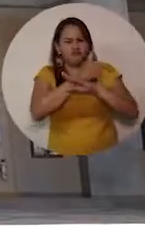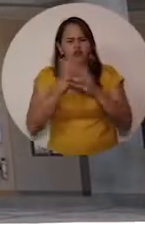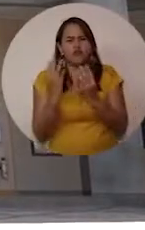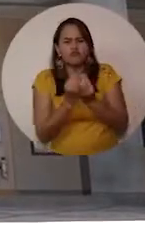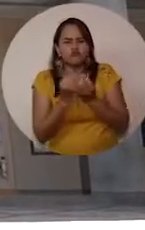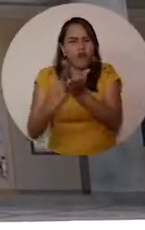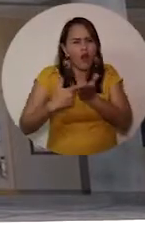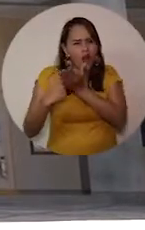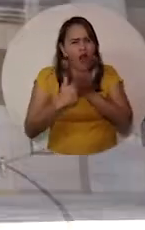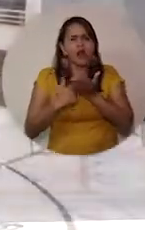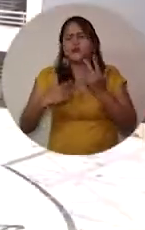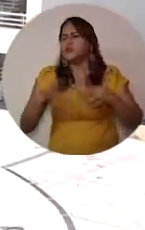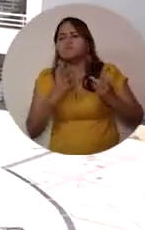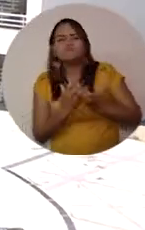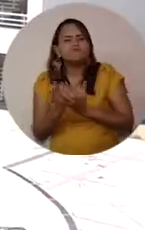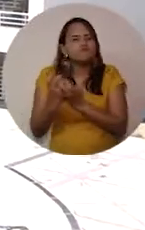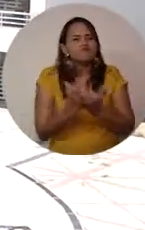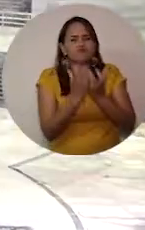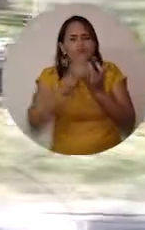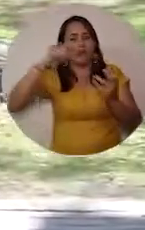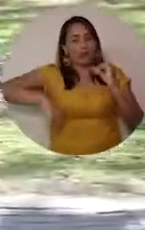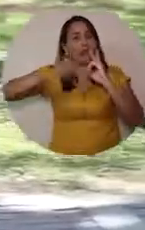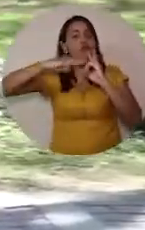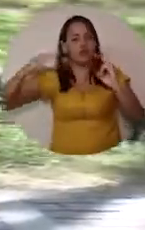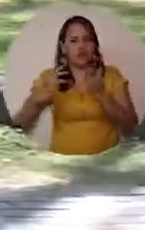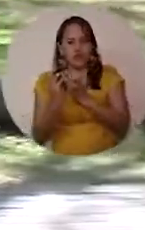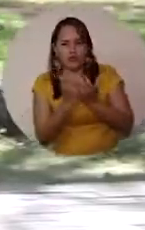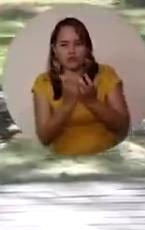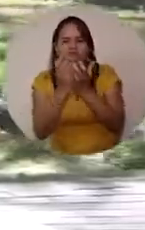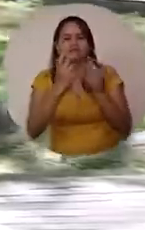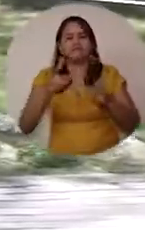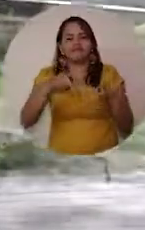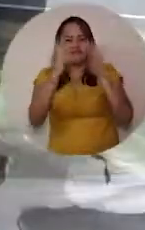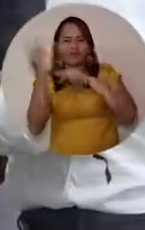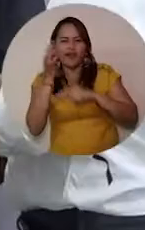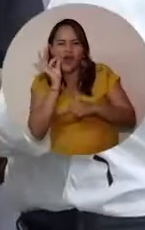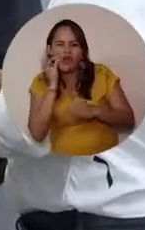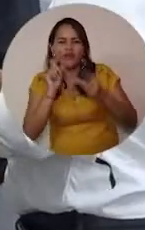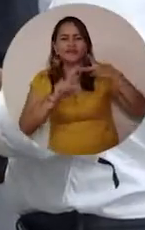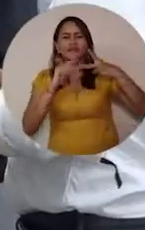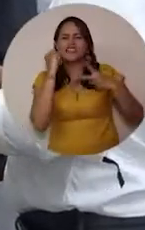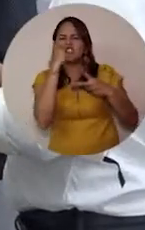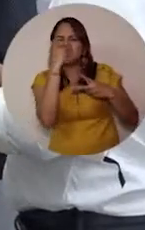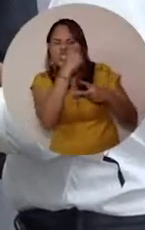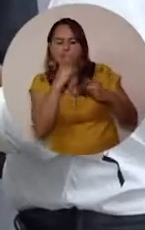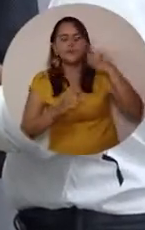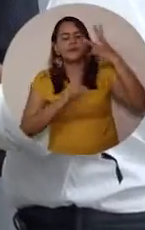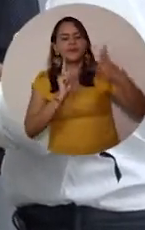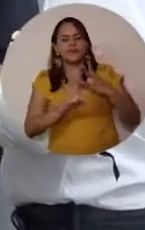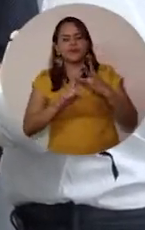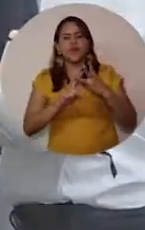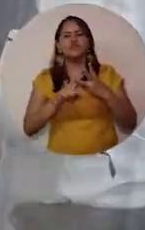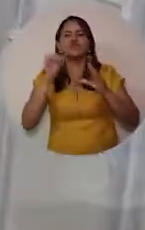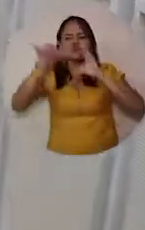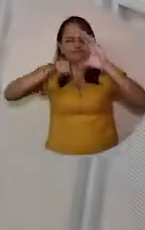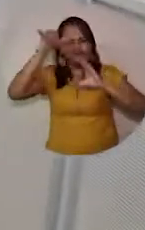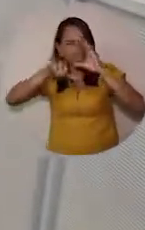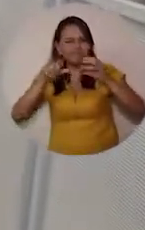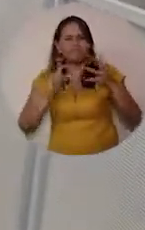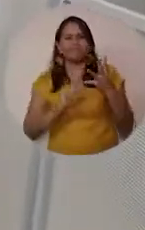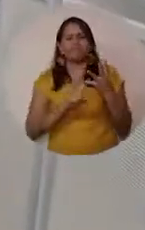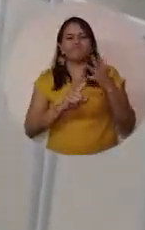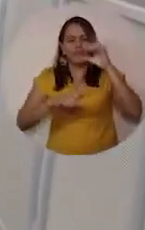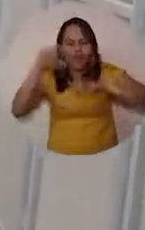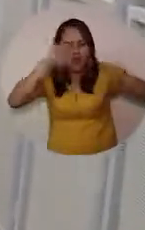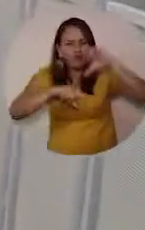Alma Mater, incluyó un recorrido por diferentes puntos del campus universitario, como el Café del Lago, la Clínica Odontológica, el edificio de aulas Mar